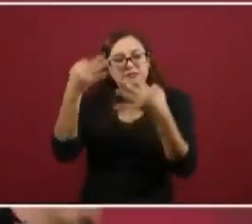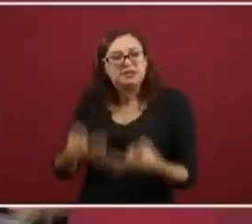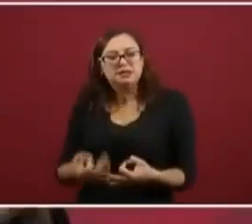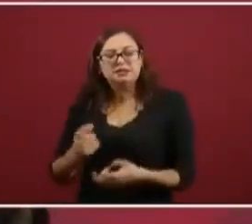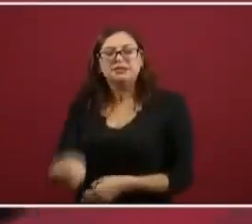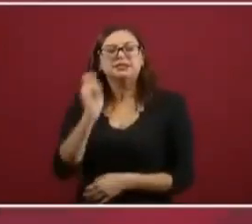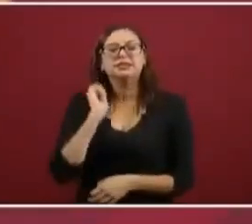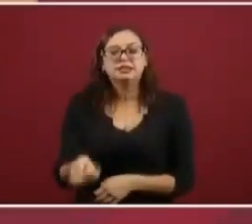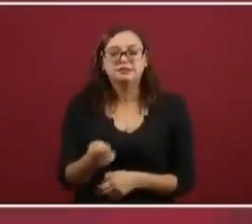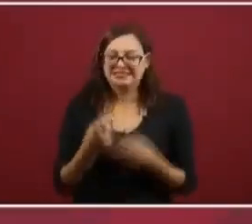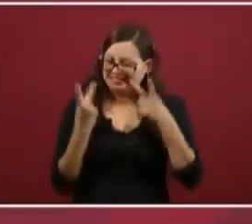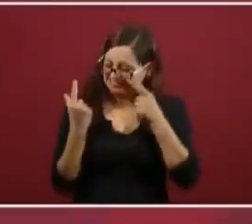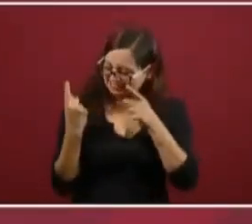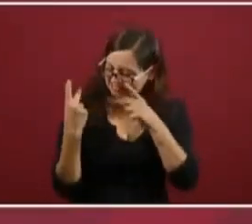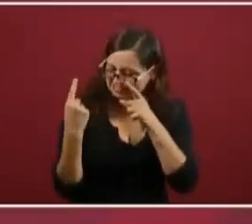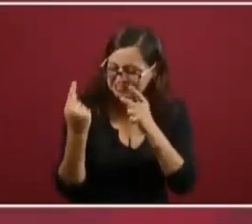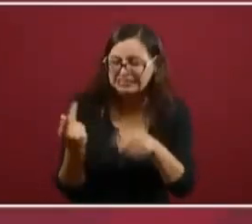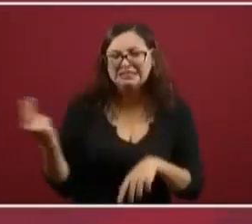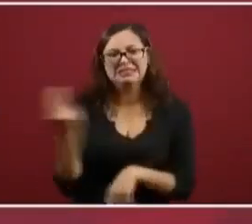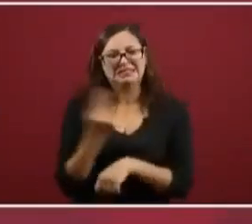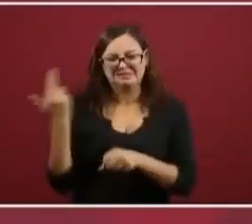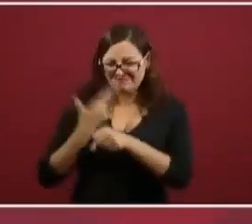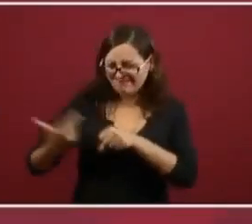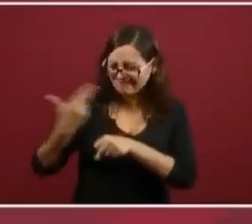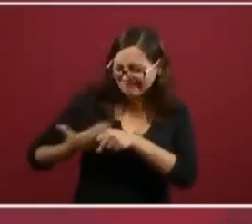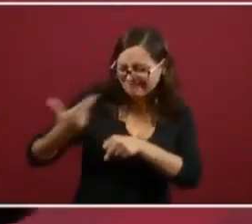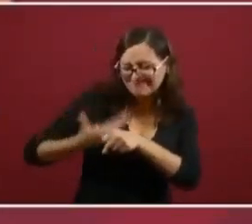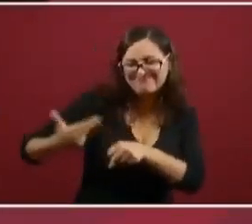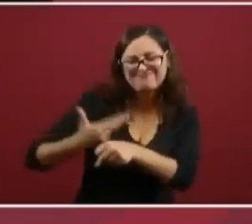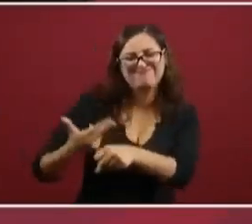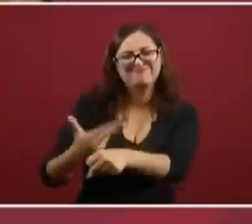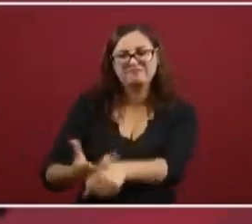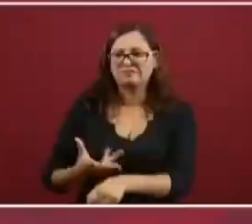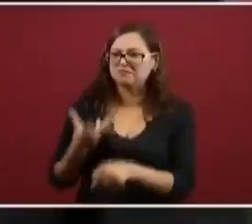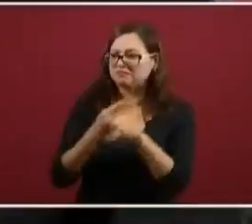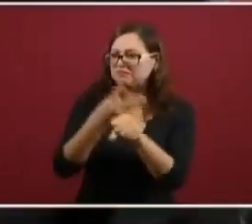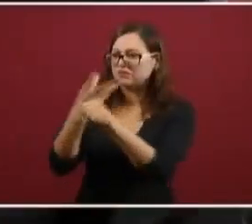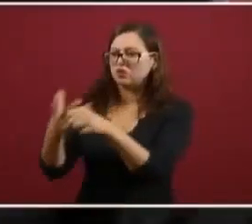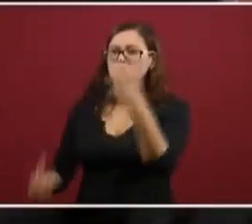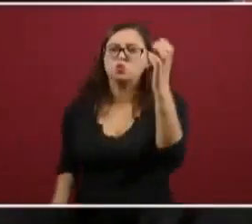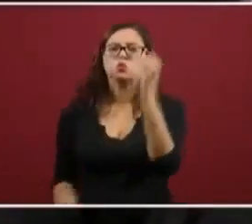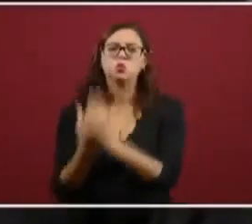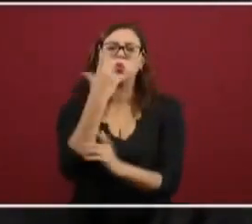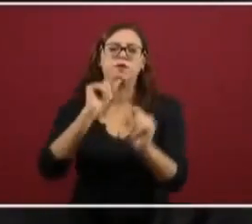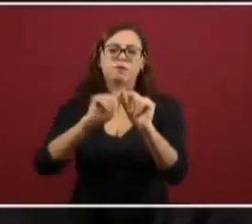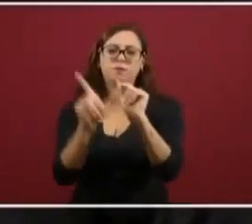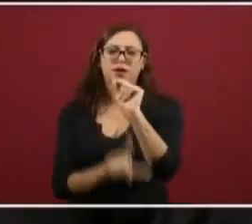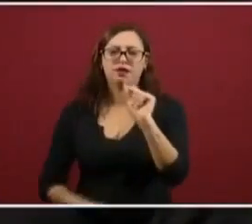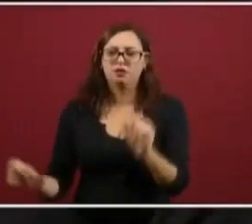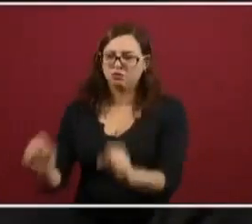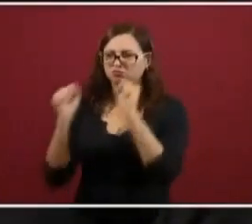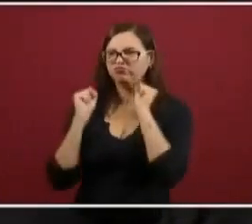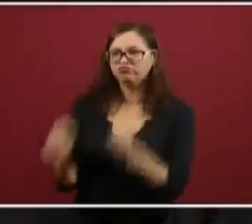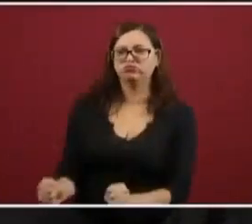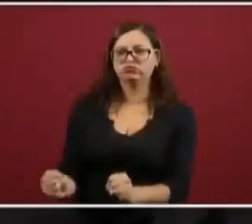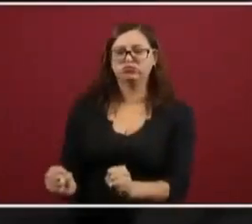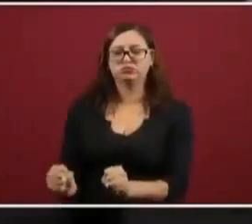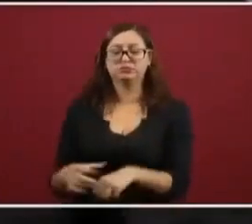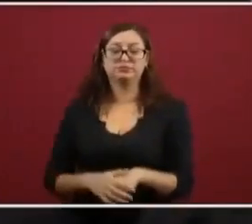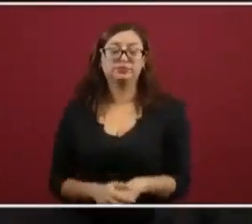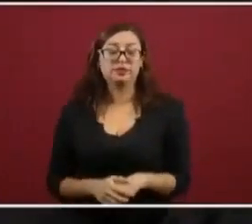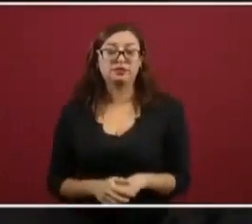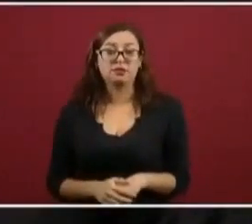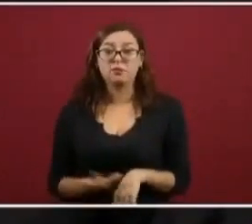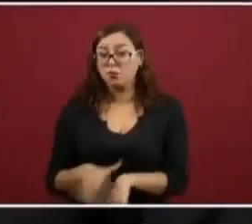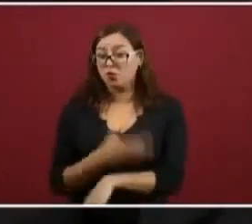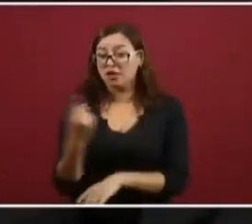a sentar las bases para construir la Patria Nueva para que si en